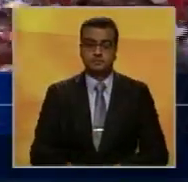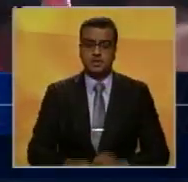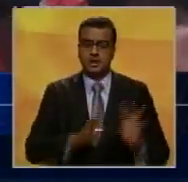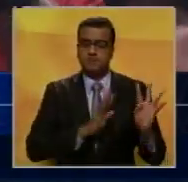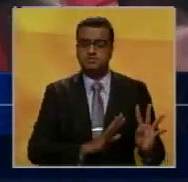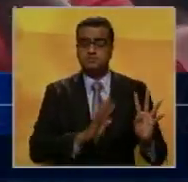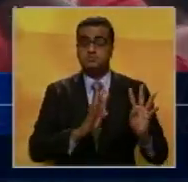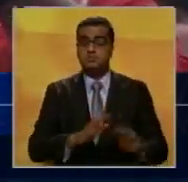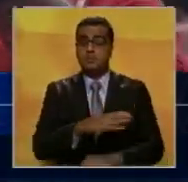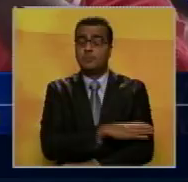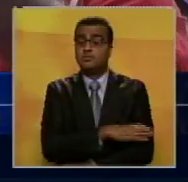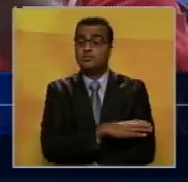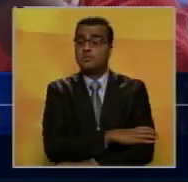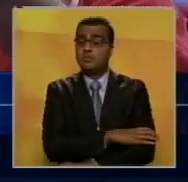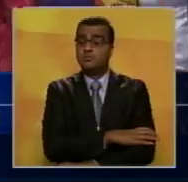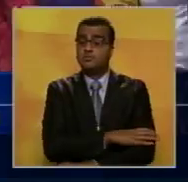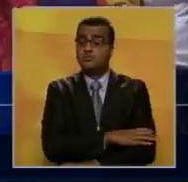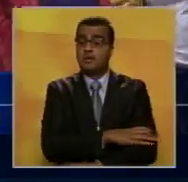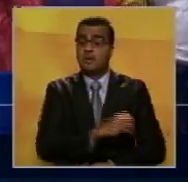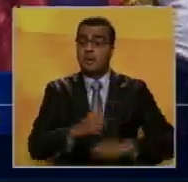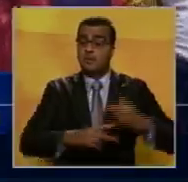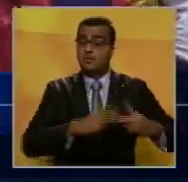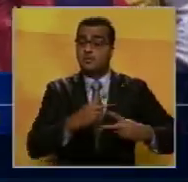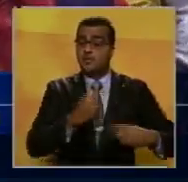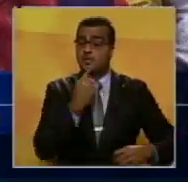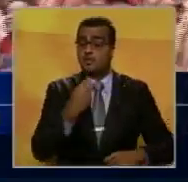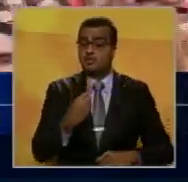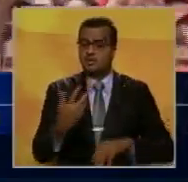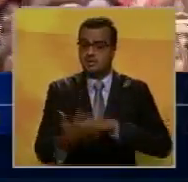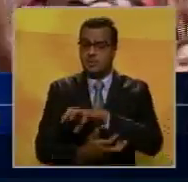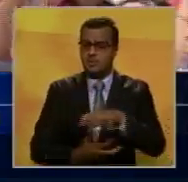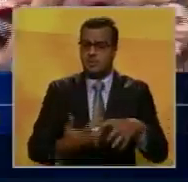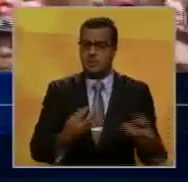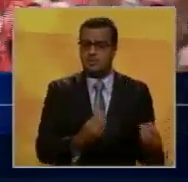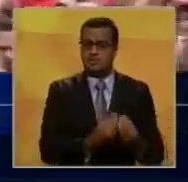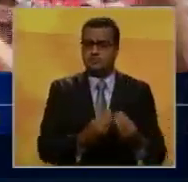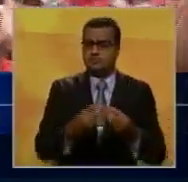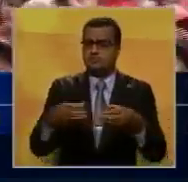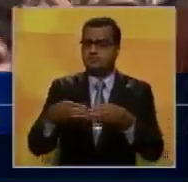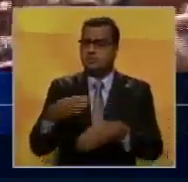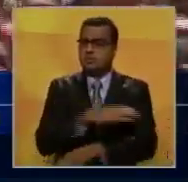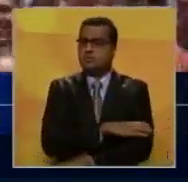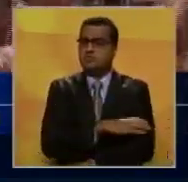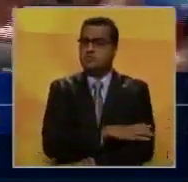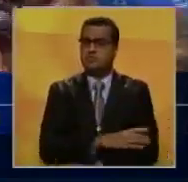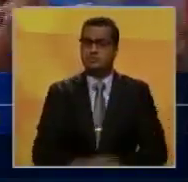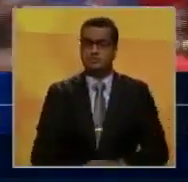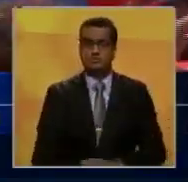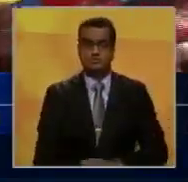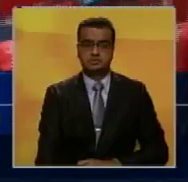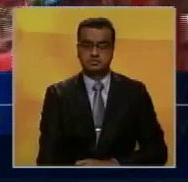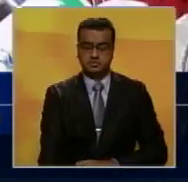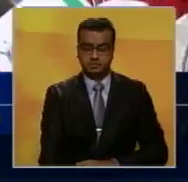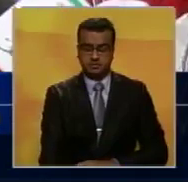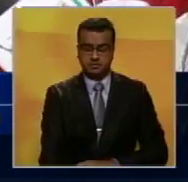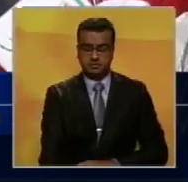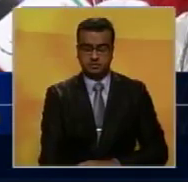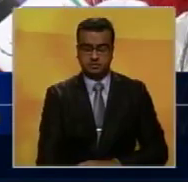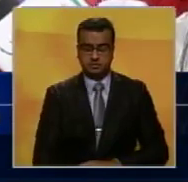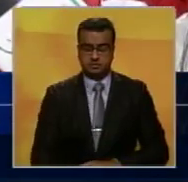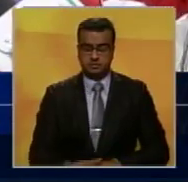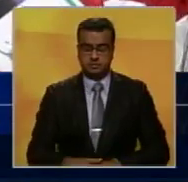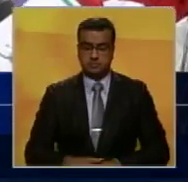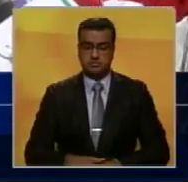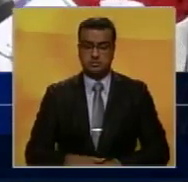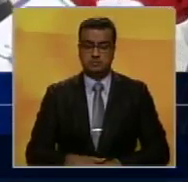concentraciones opositoras de narcisos en la política. Indicó que la violencia la acompaña a los grupos extremistas de la derecha venezolana. Como ellos